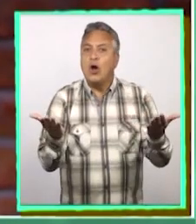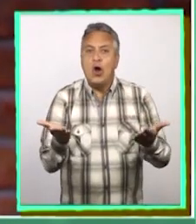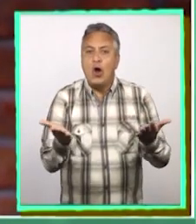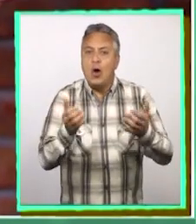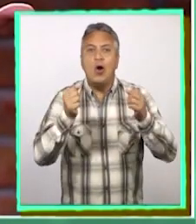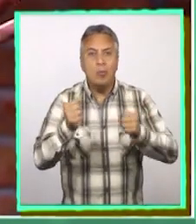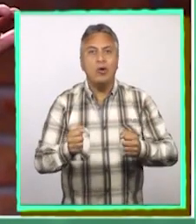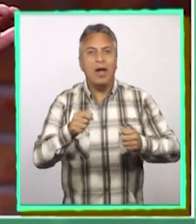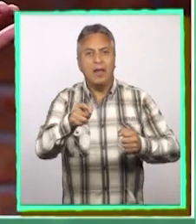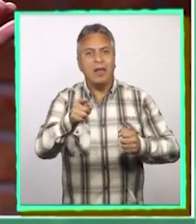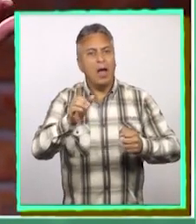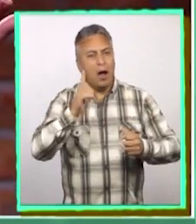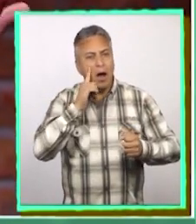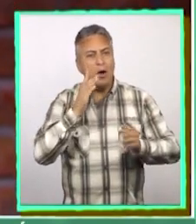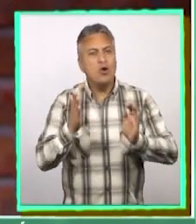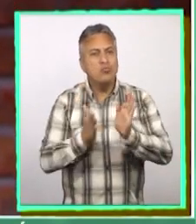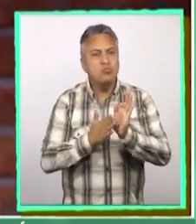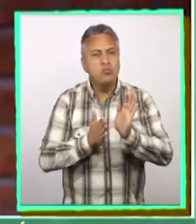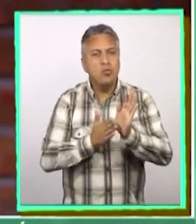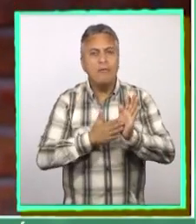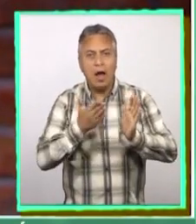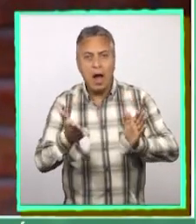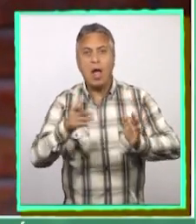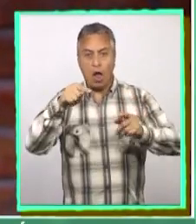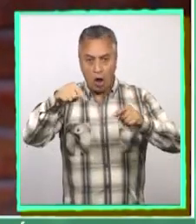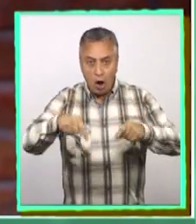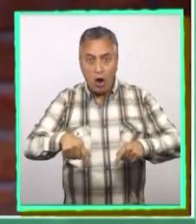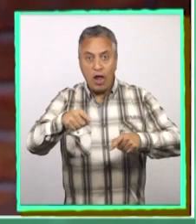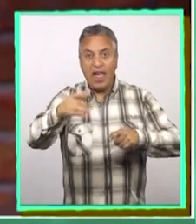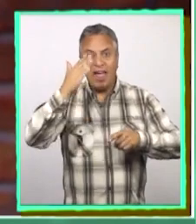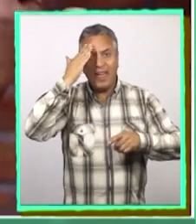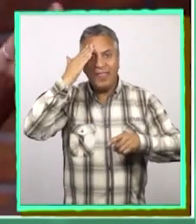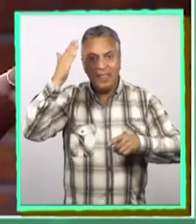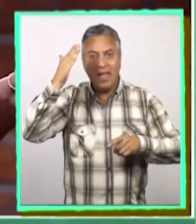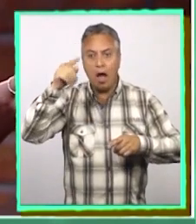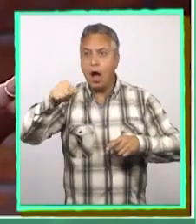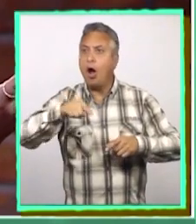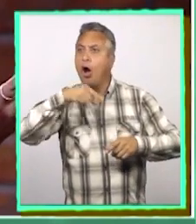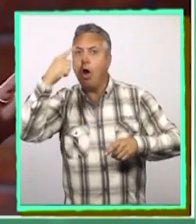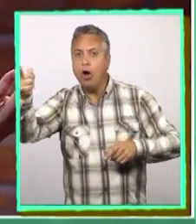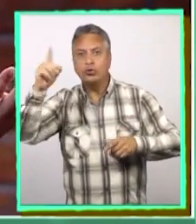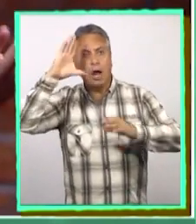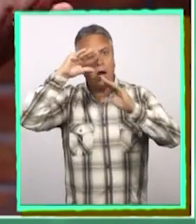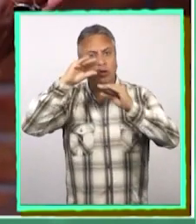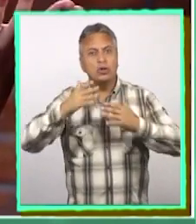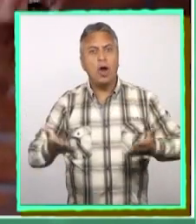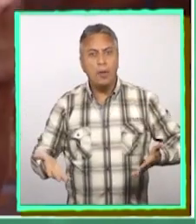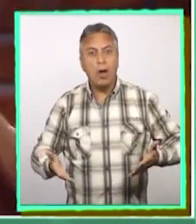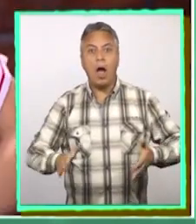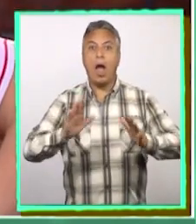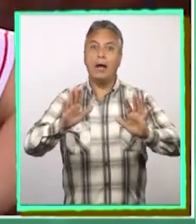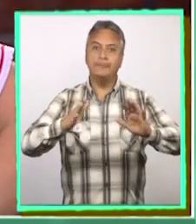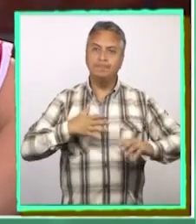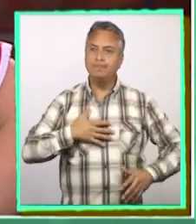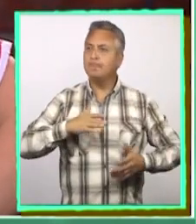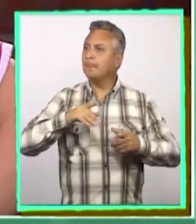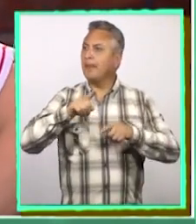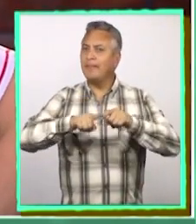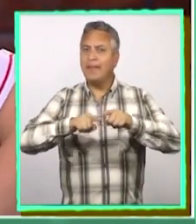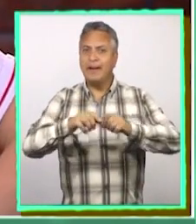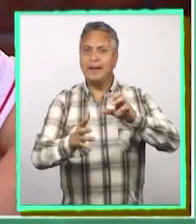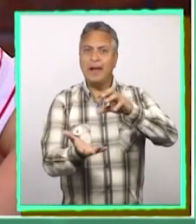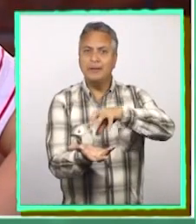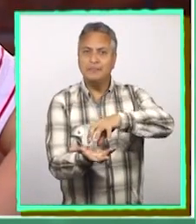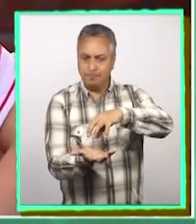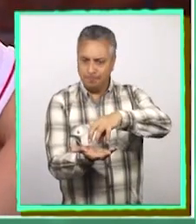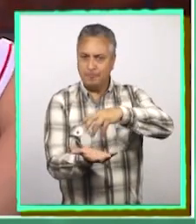Pero ¿cómo poder comprobarlo? ¿Cómo podremos comprobar que aquí es de día y en otra parte es de noche? Si tan solo tuviese una tierra en